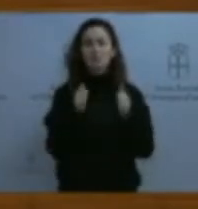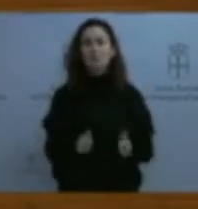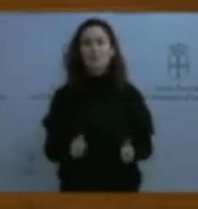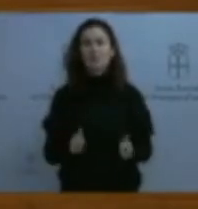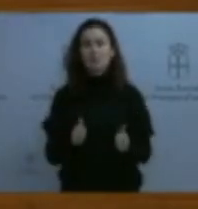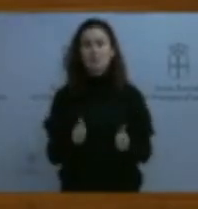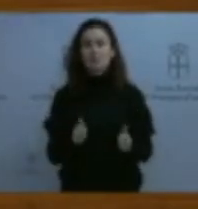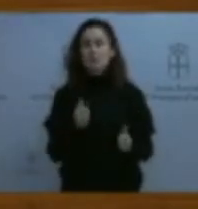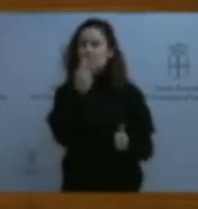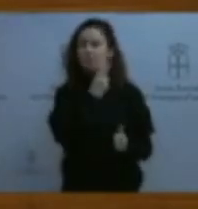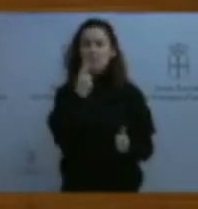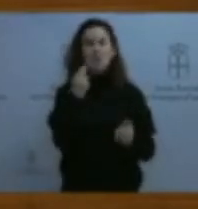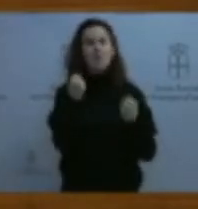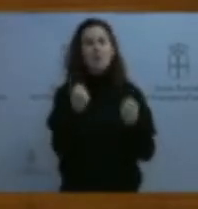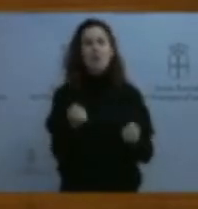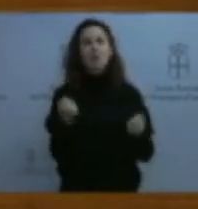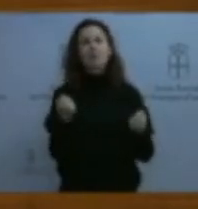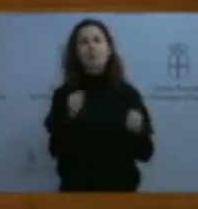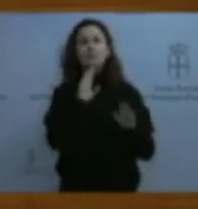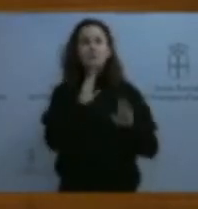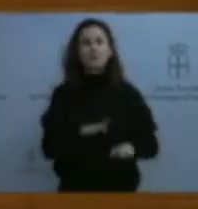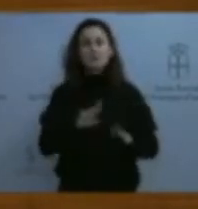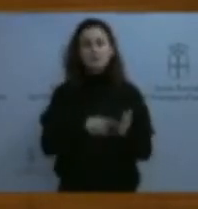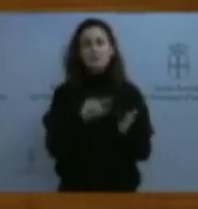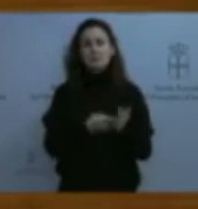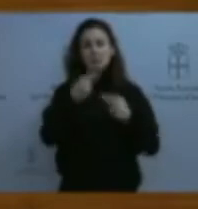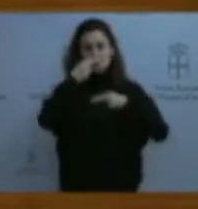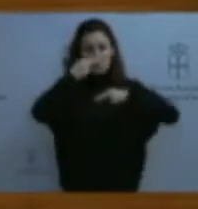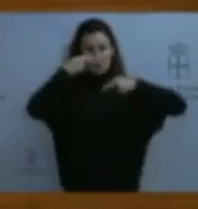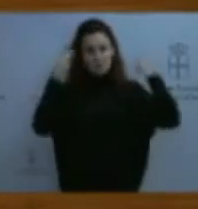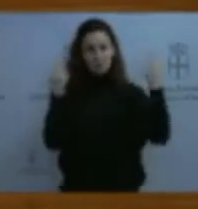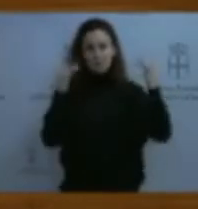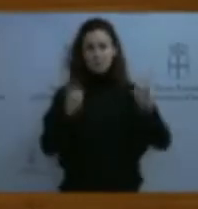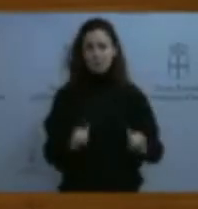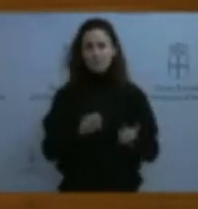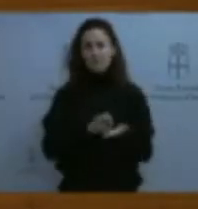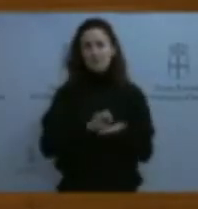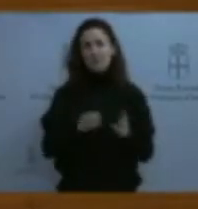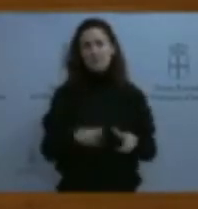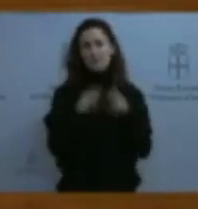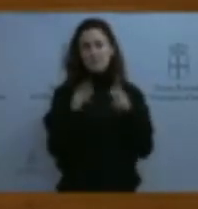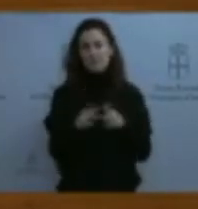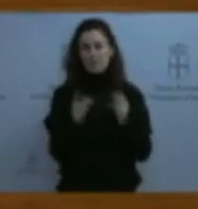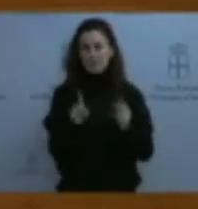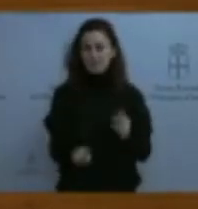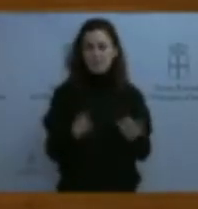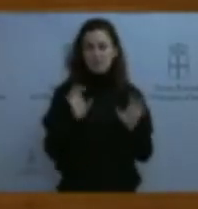muy comprometidos con el sistema público de servicios sociales y con un gran componente